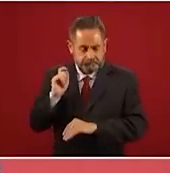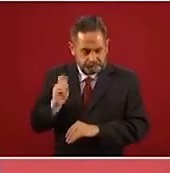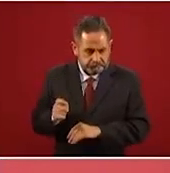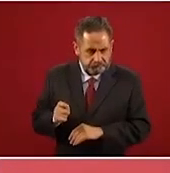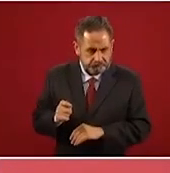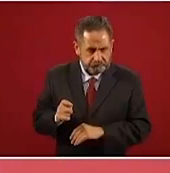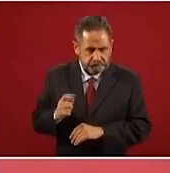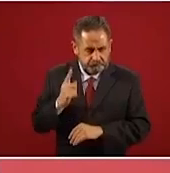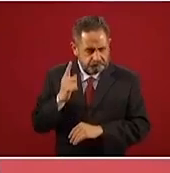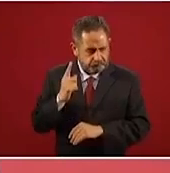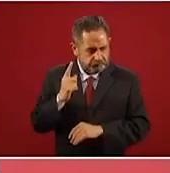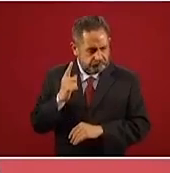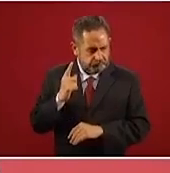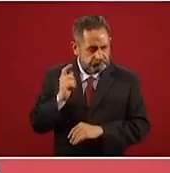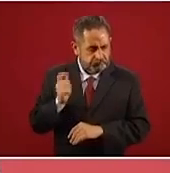el año